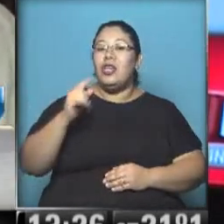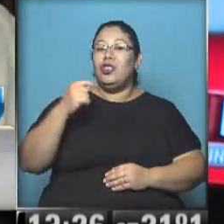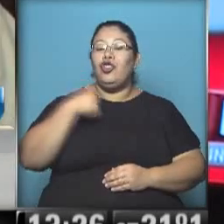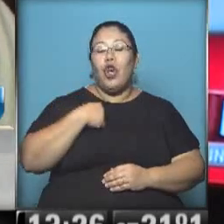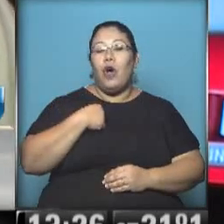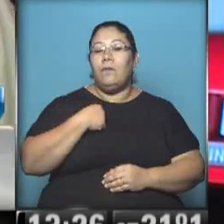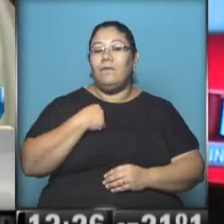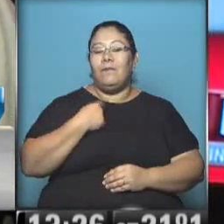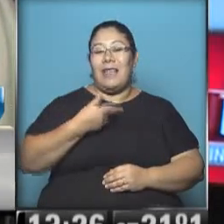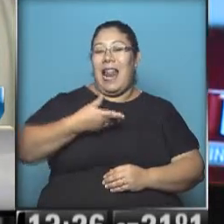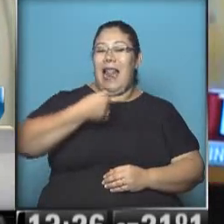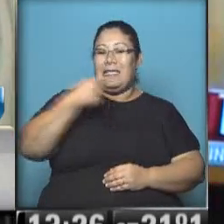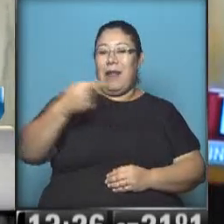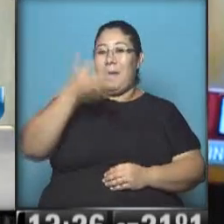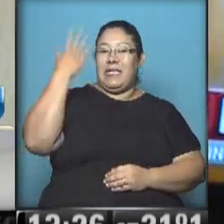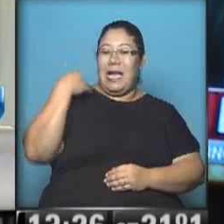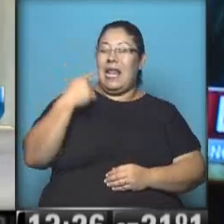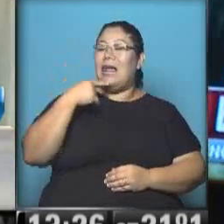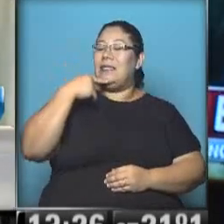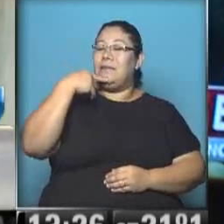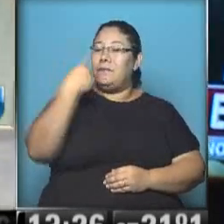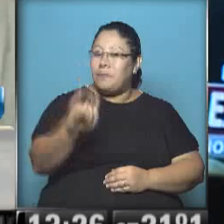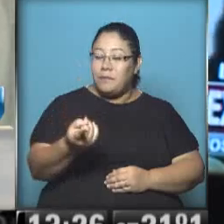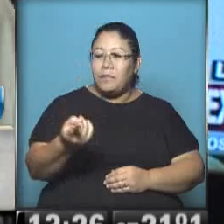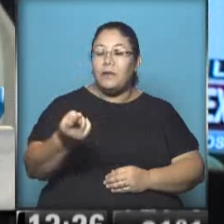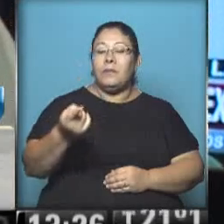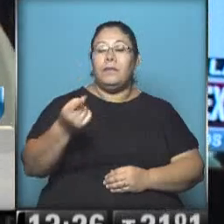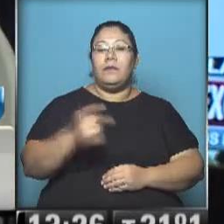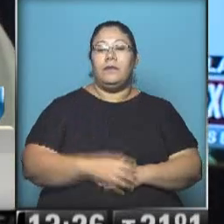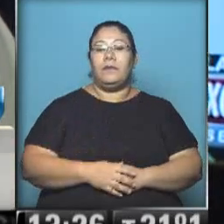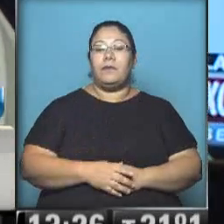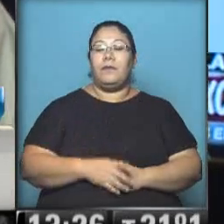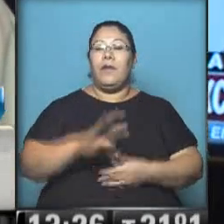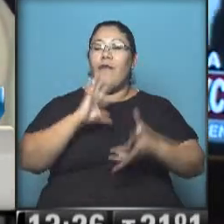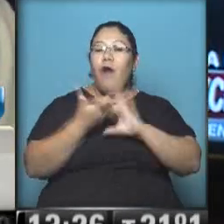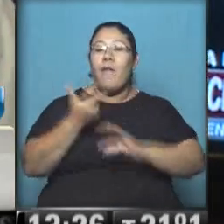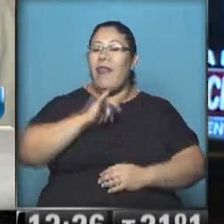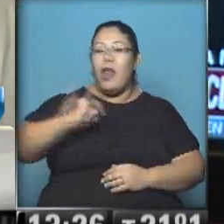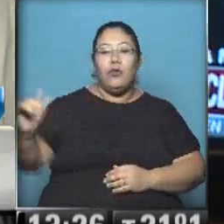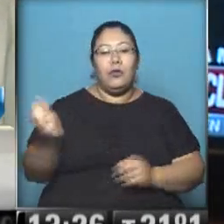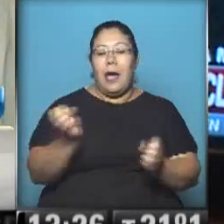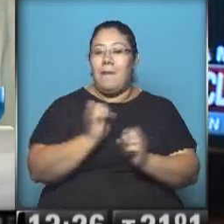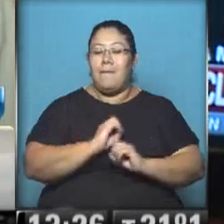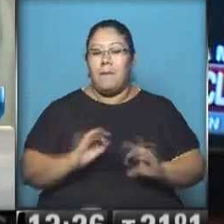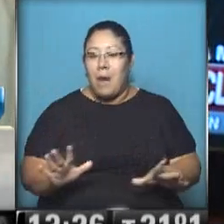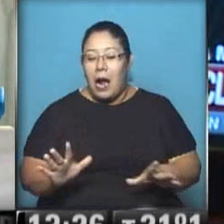la denuncia. He leído yo todo lo que se dice al respecto, es un sinsentido, es algo